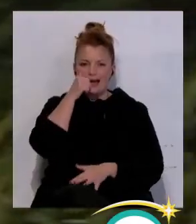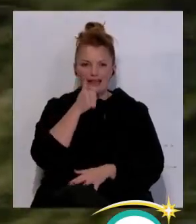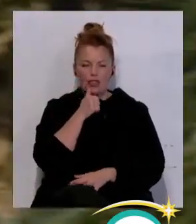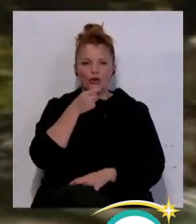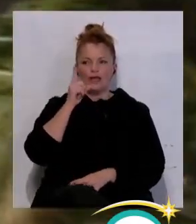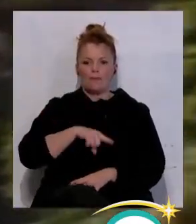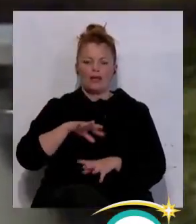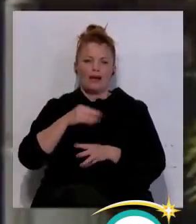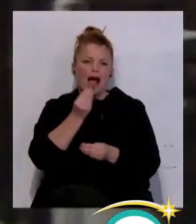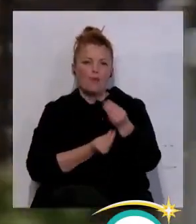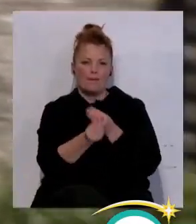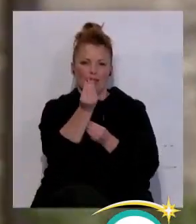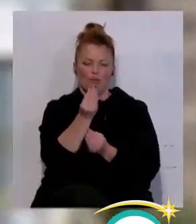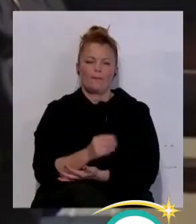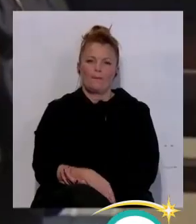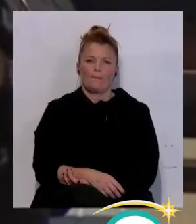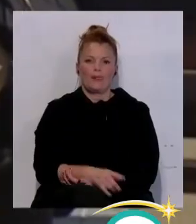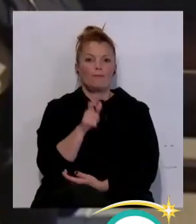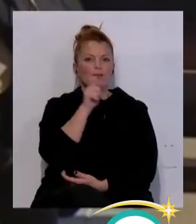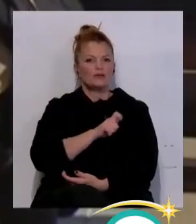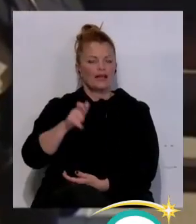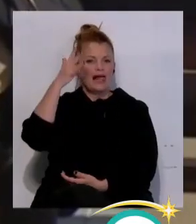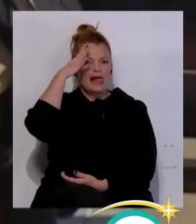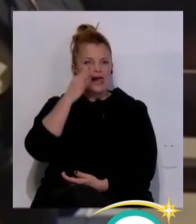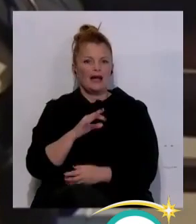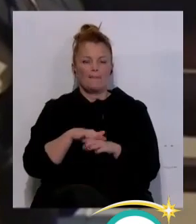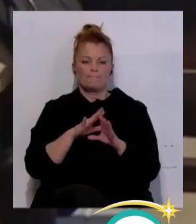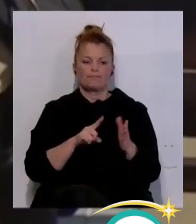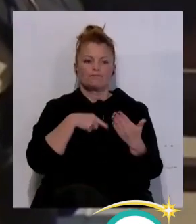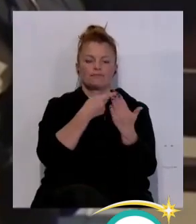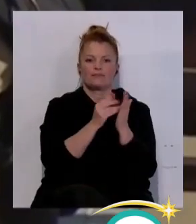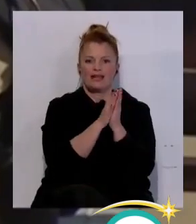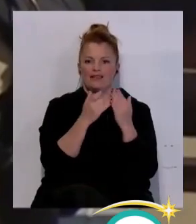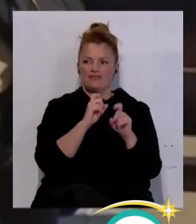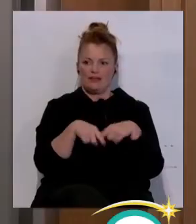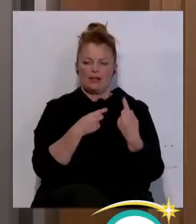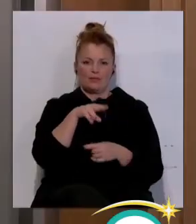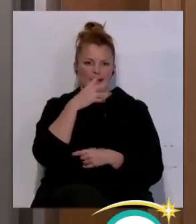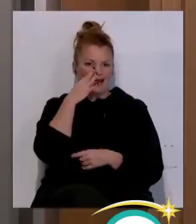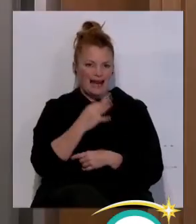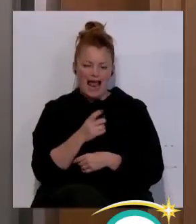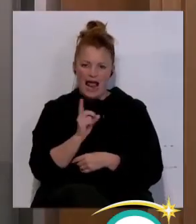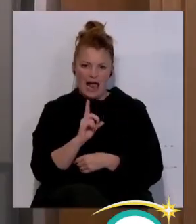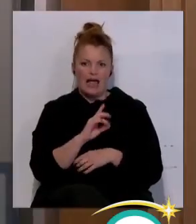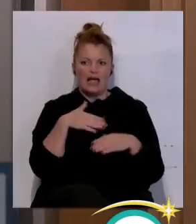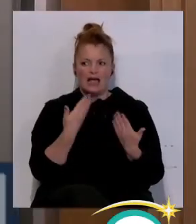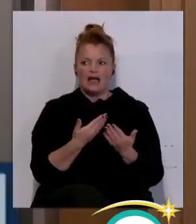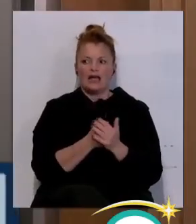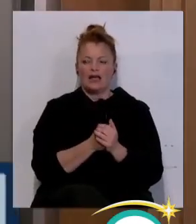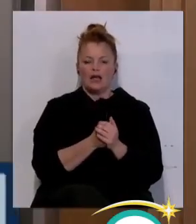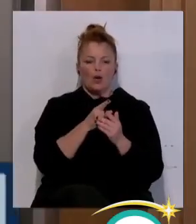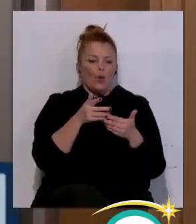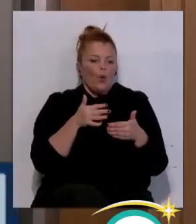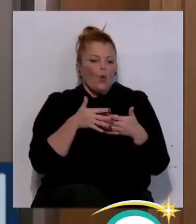el alumbramiento. Muchas personas creen que van a formar parte del libro de familia y esto no es real, hay que dejar muy claro que es un